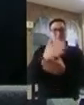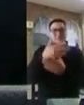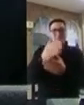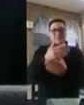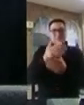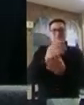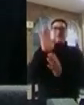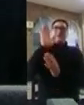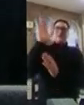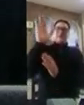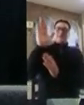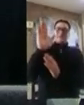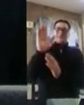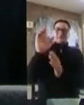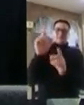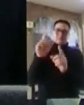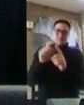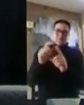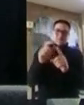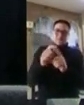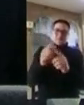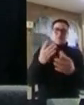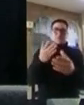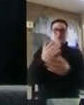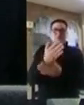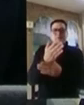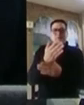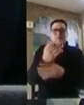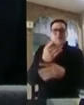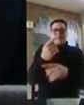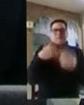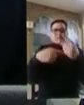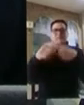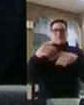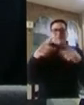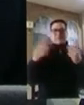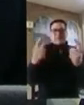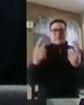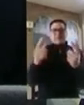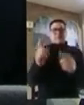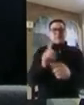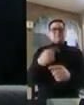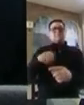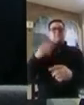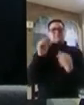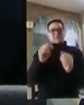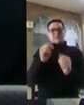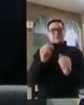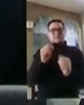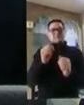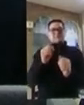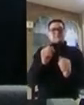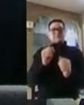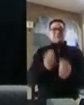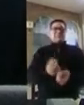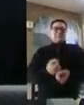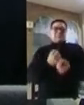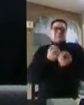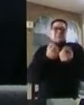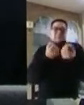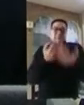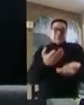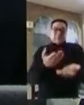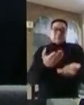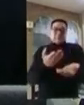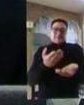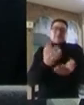Language, donde se puede expresar a manera de señas la voluntad de Dios para